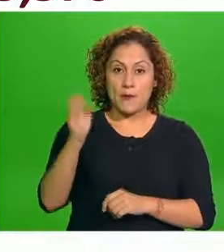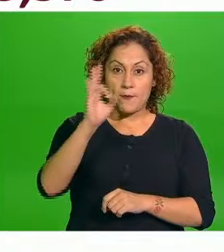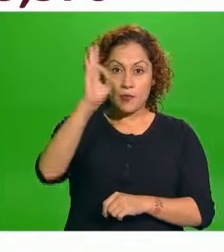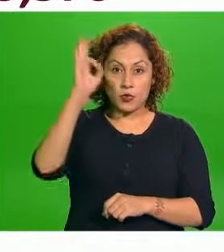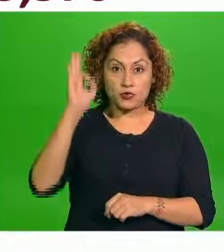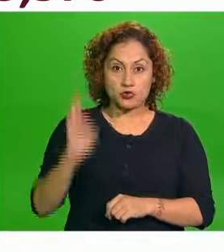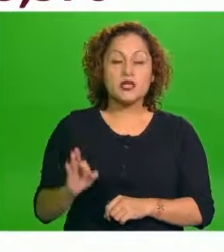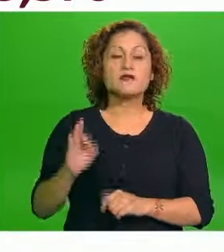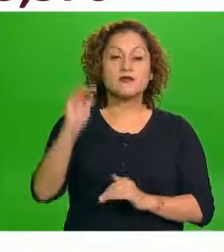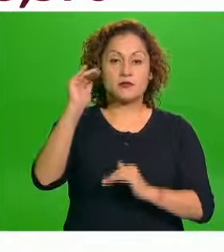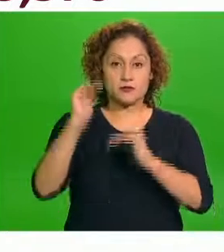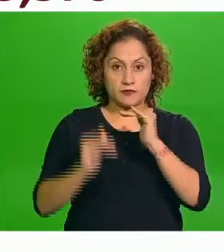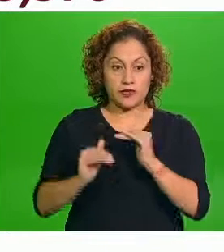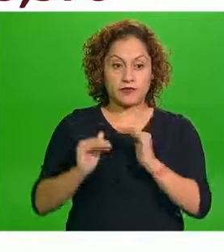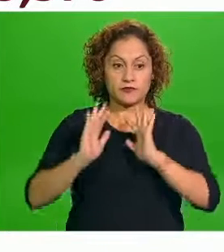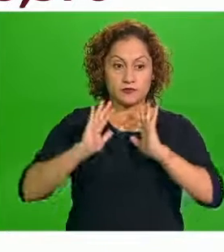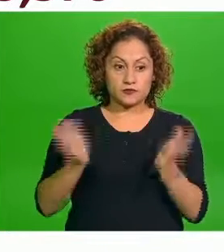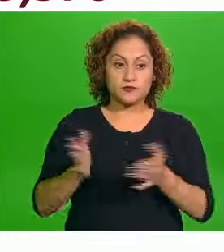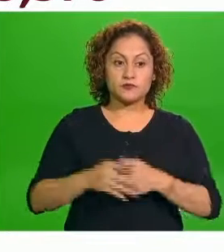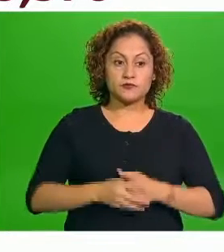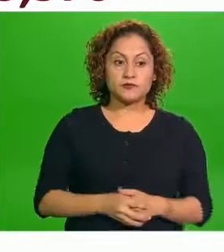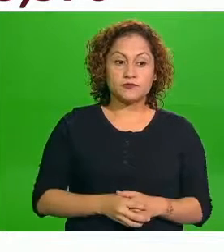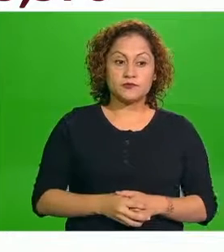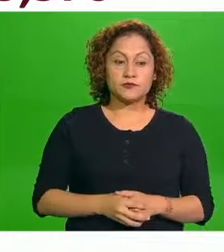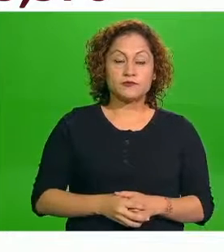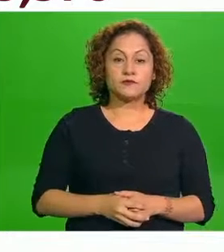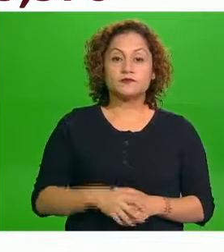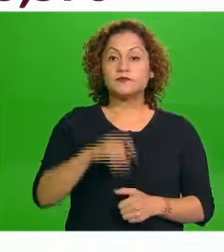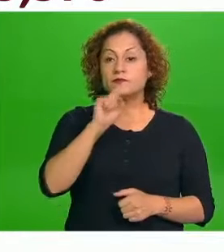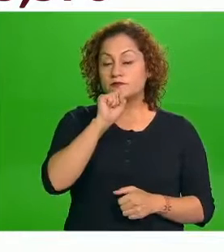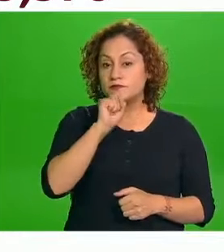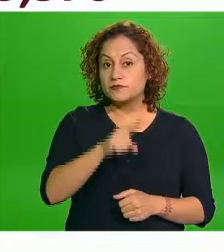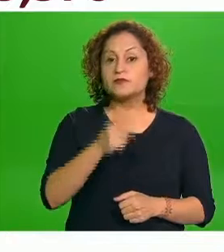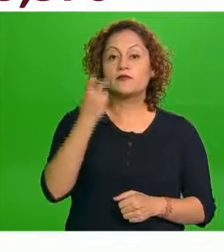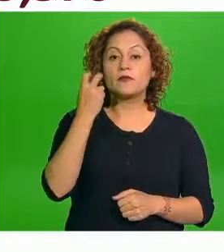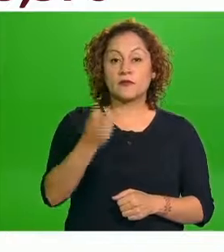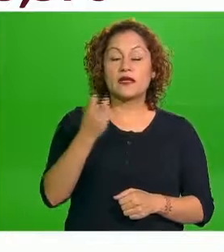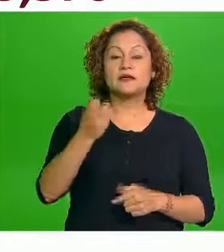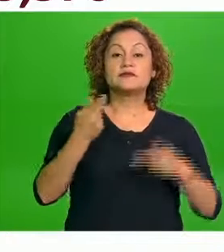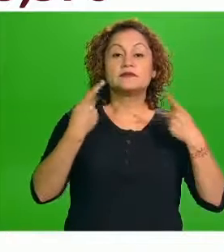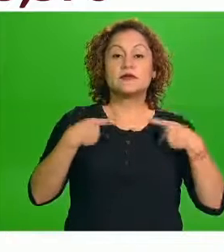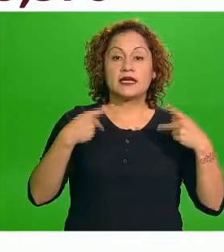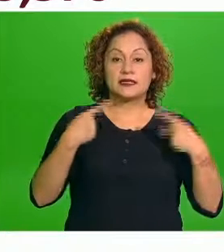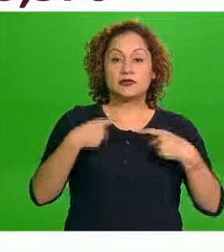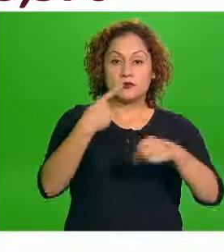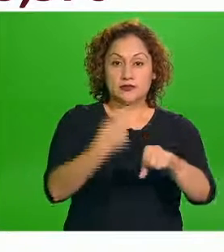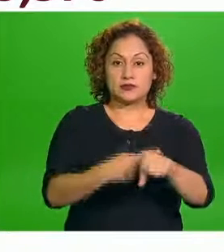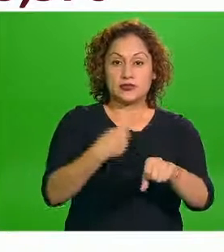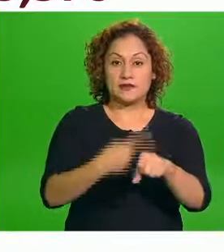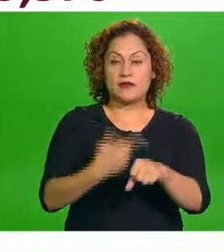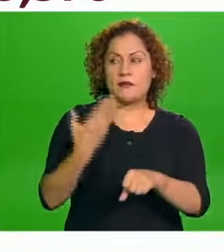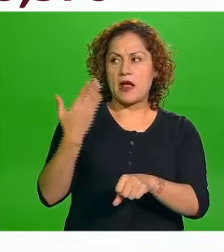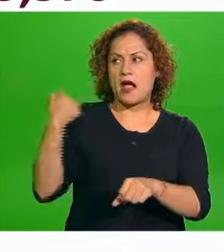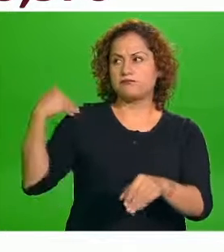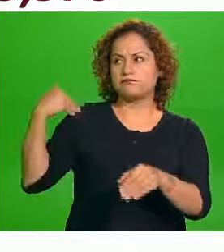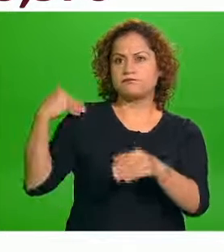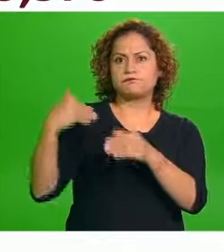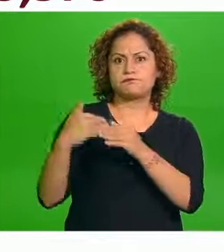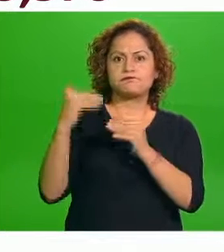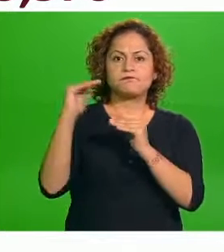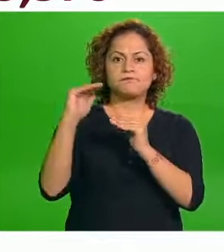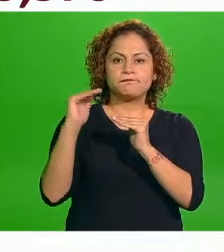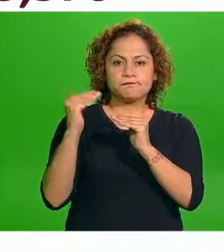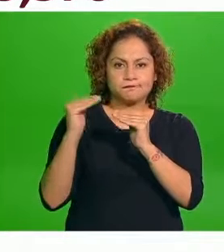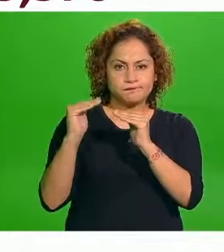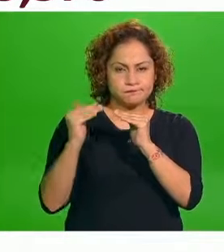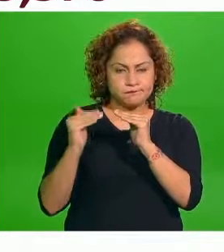Entonces, identifiquemos pues cómo ya estos casos estimados pues obviamente vienen a la baja ya desde hace algunas semanas. Se ve un